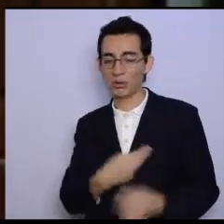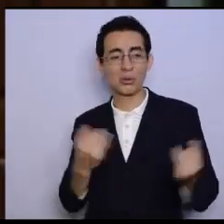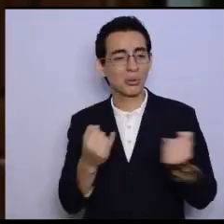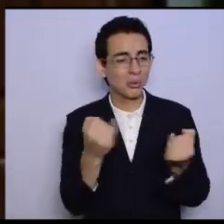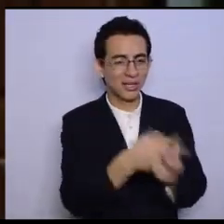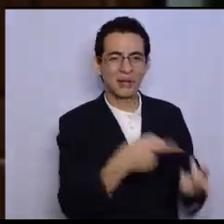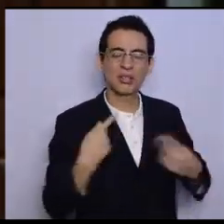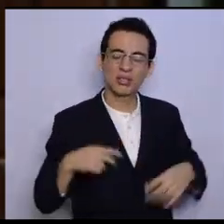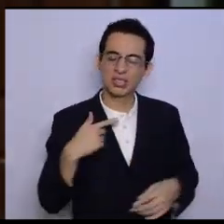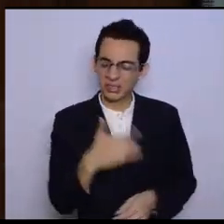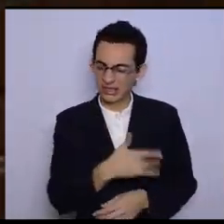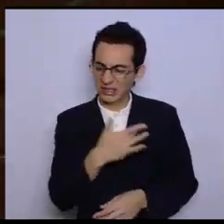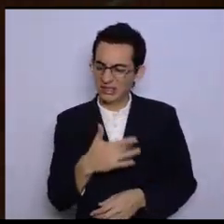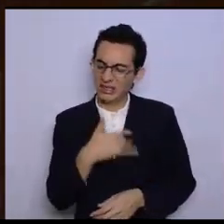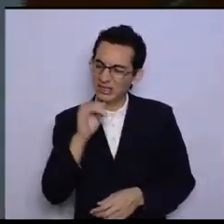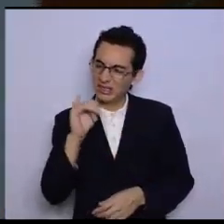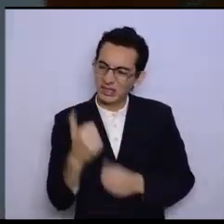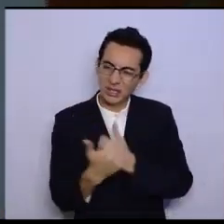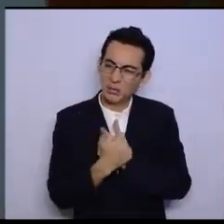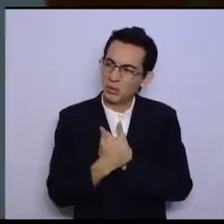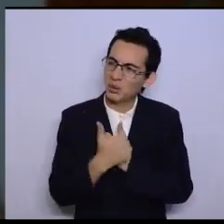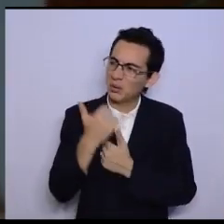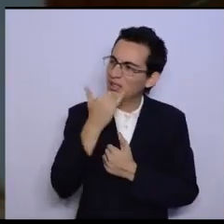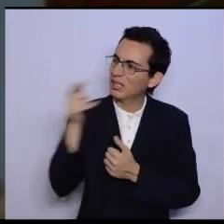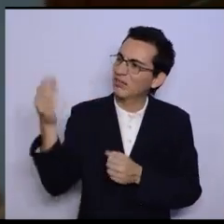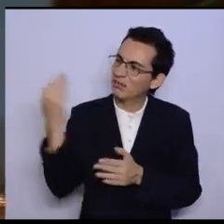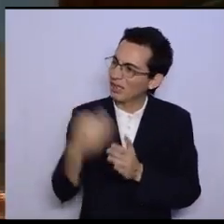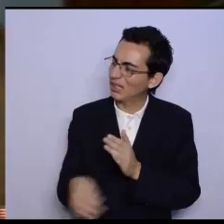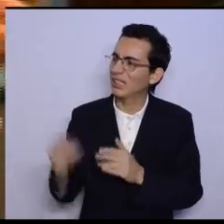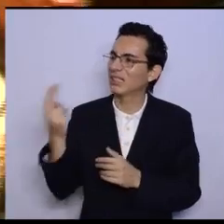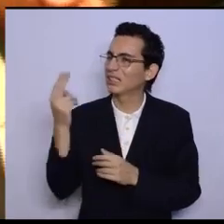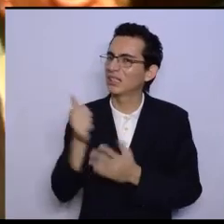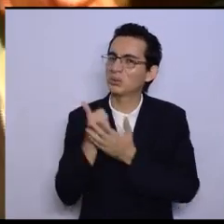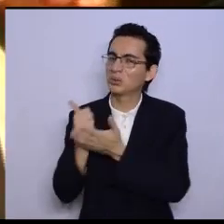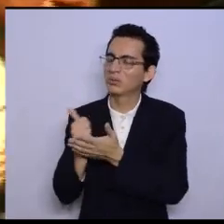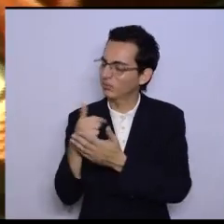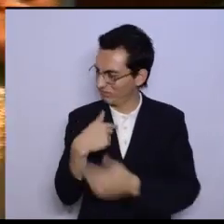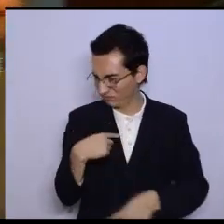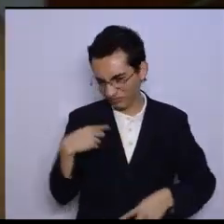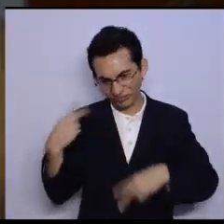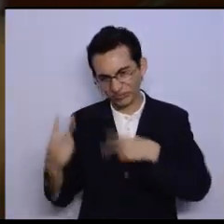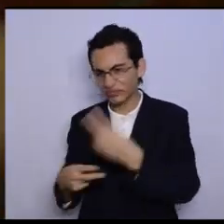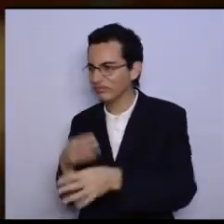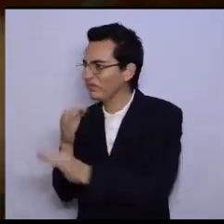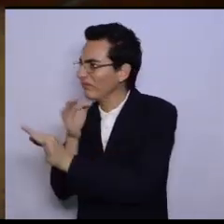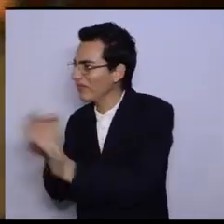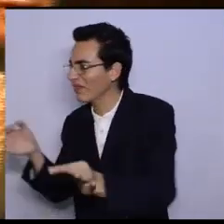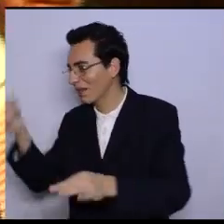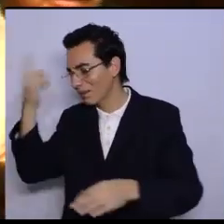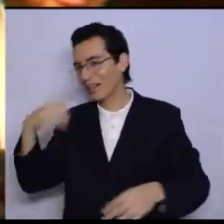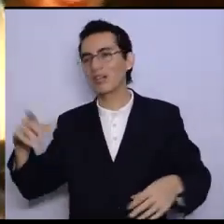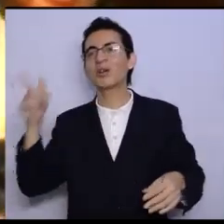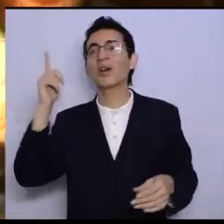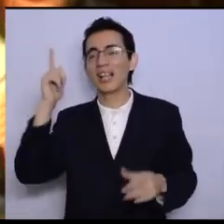Lo estaba formando, lo estaba haciendo maleable.